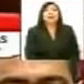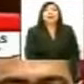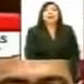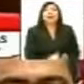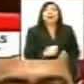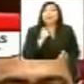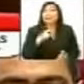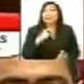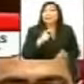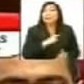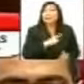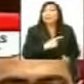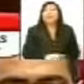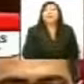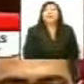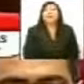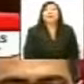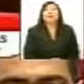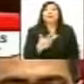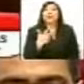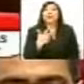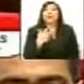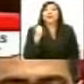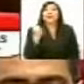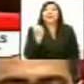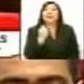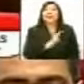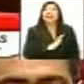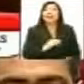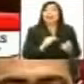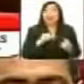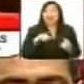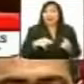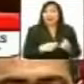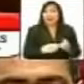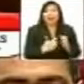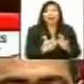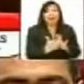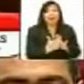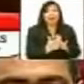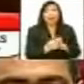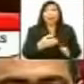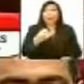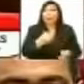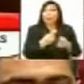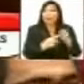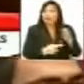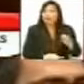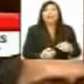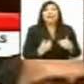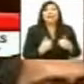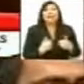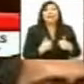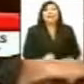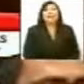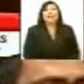que necesitamos fortalecer los tres poderes del Estado, el Ejecutivo, el Legislativo y el Judicial. Y